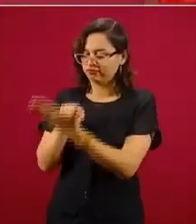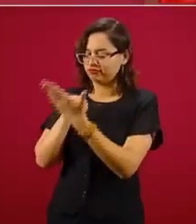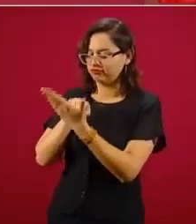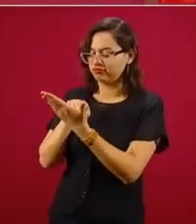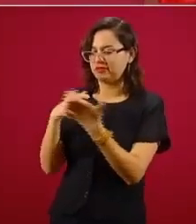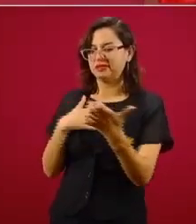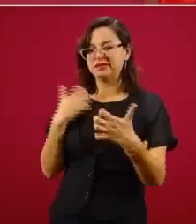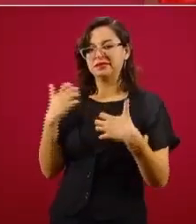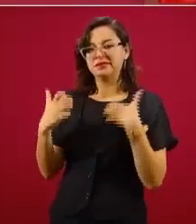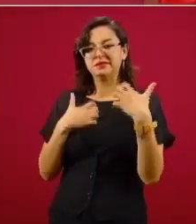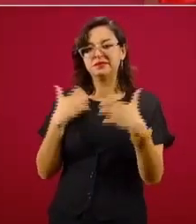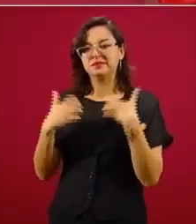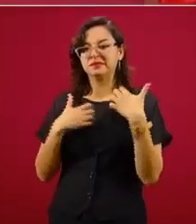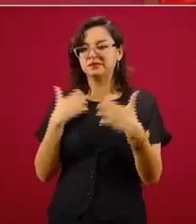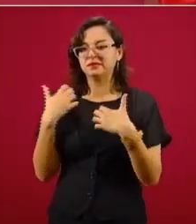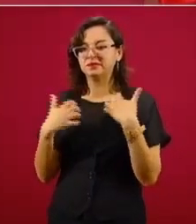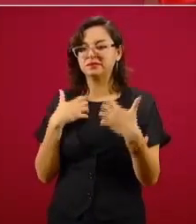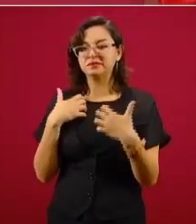mal humor